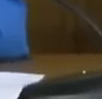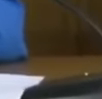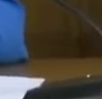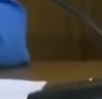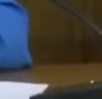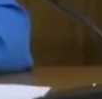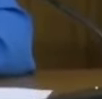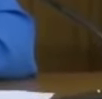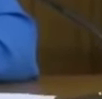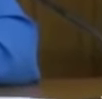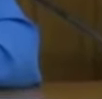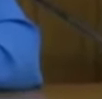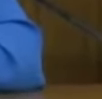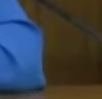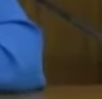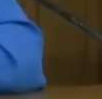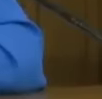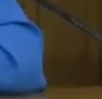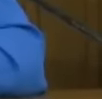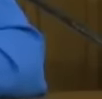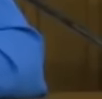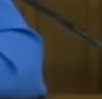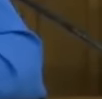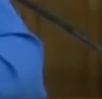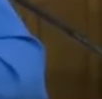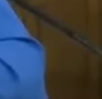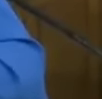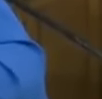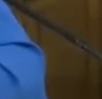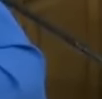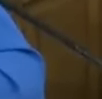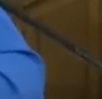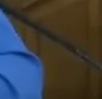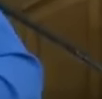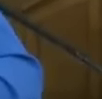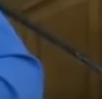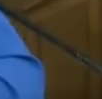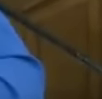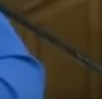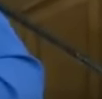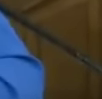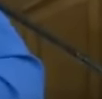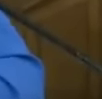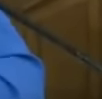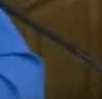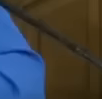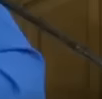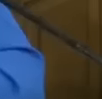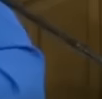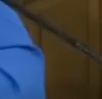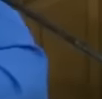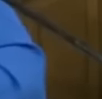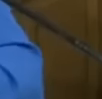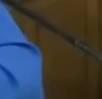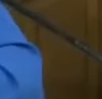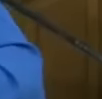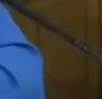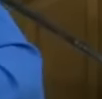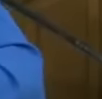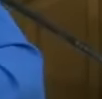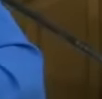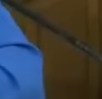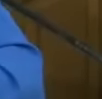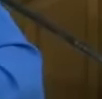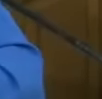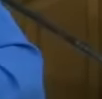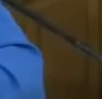mediante la cual el ciudadano Nicolás Maduro Moros, presidente constitucional de la República Bolivariana de Venezuela, propone la designación de la ciudadana